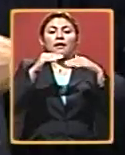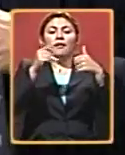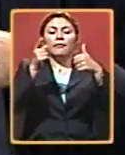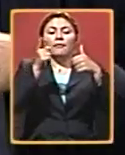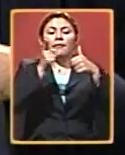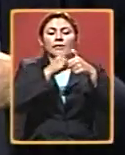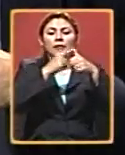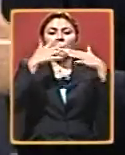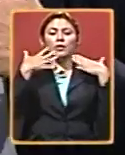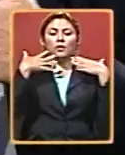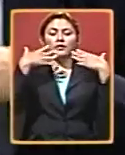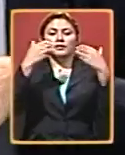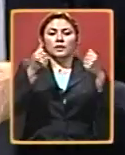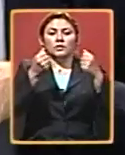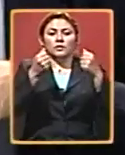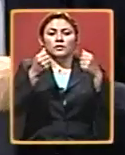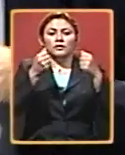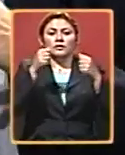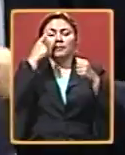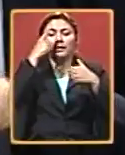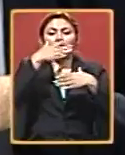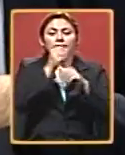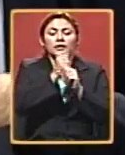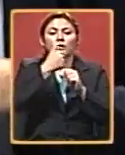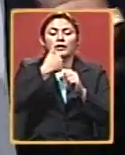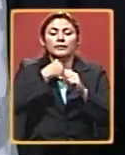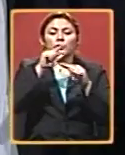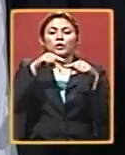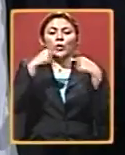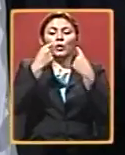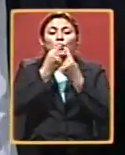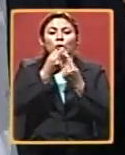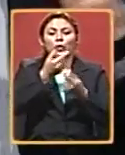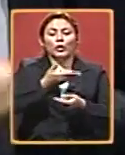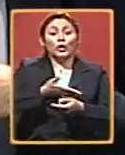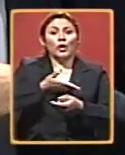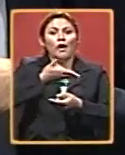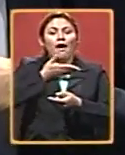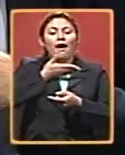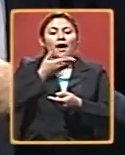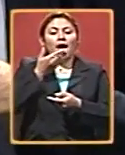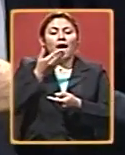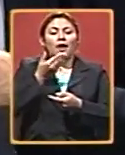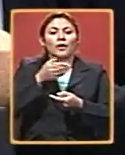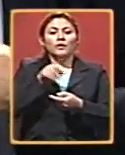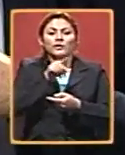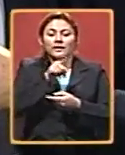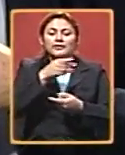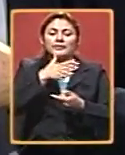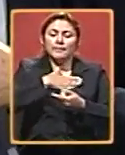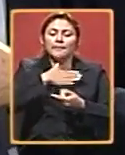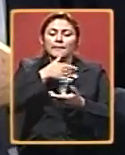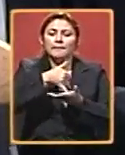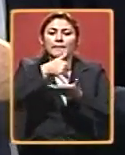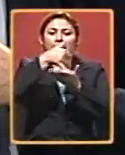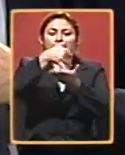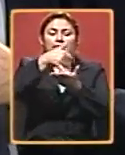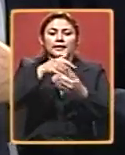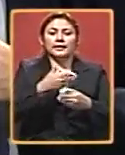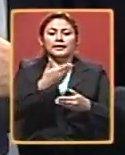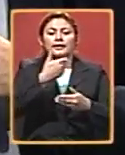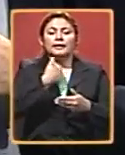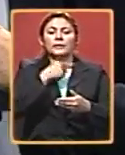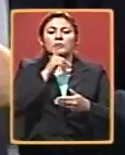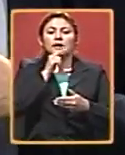para hacerlo tenemos un grupo de lujo, como ustedes, amigas y amigos, se lo merecen. Tenemos